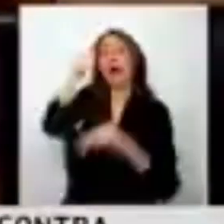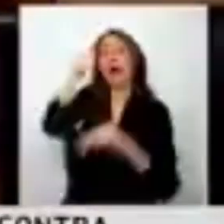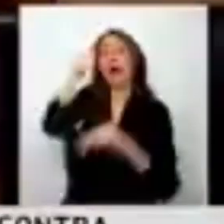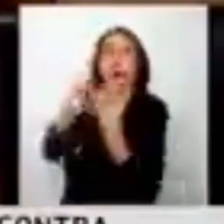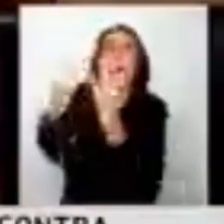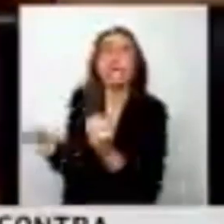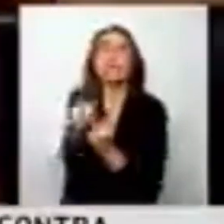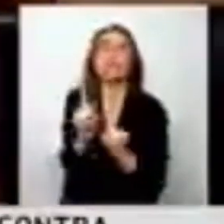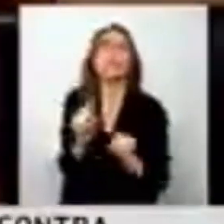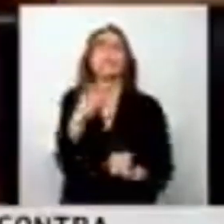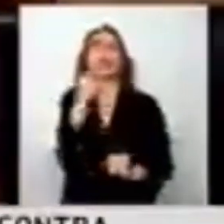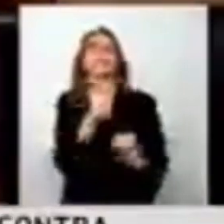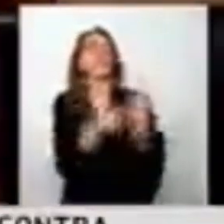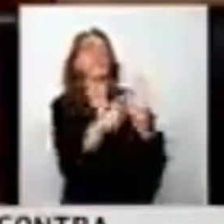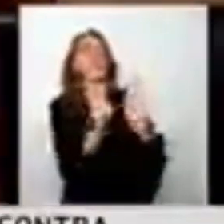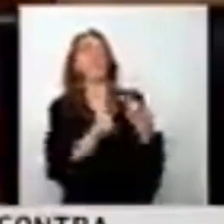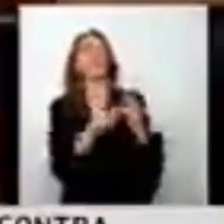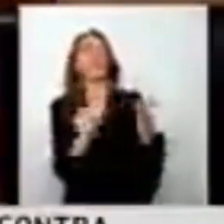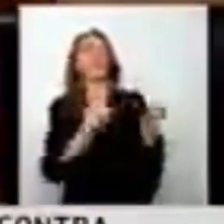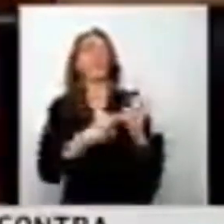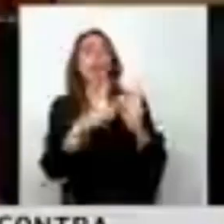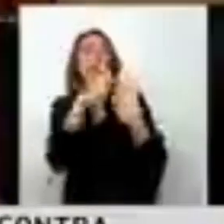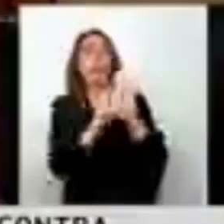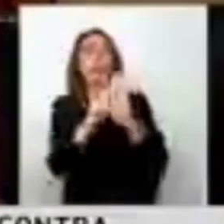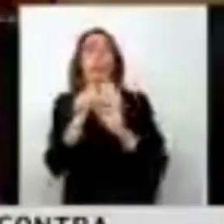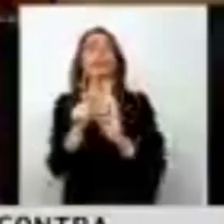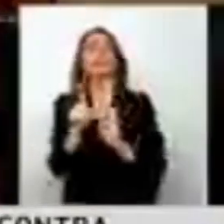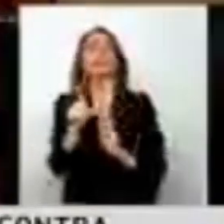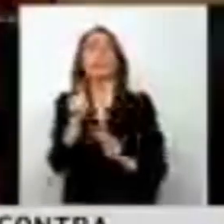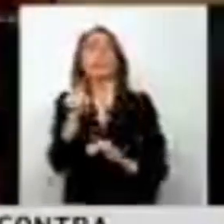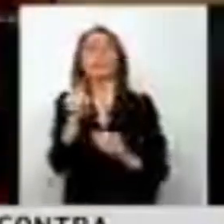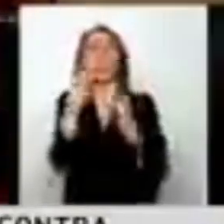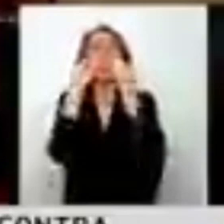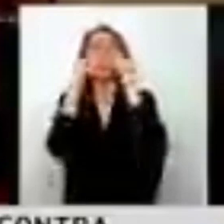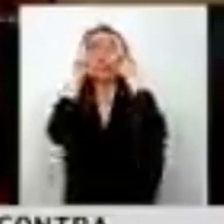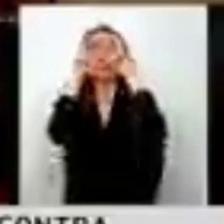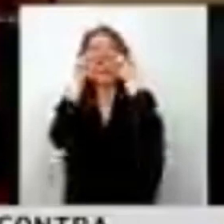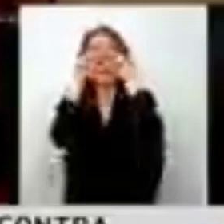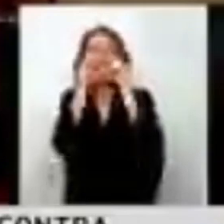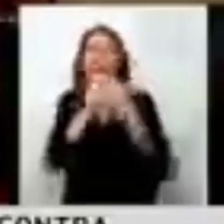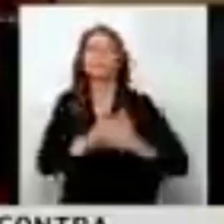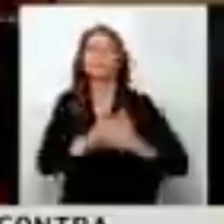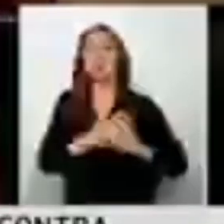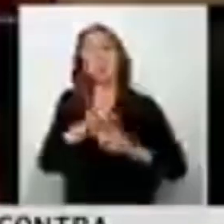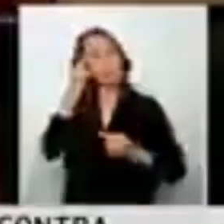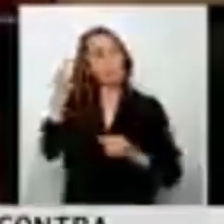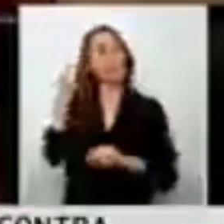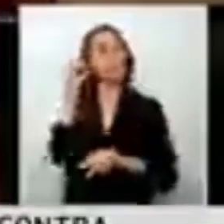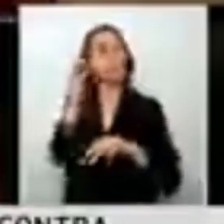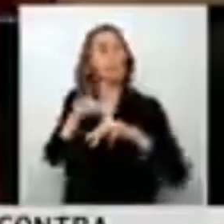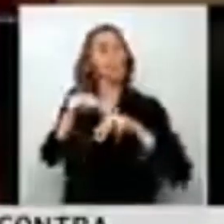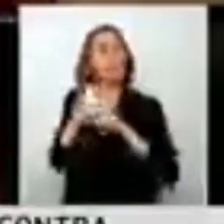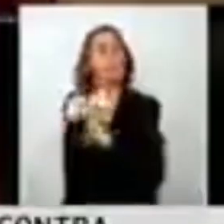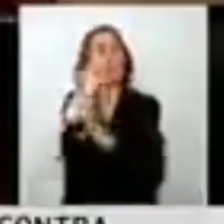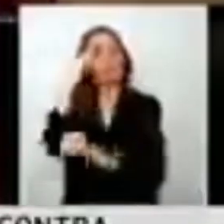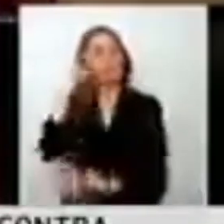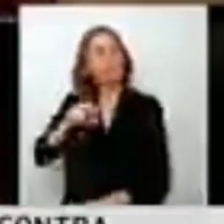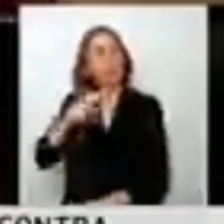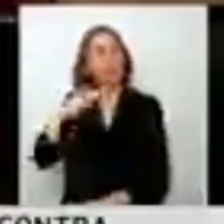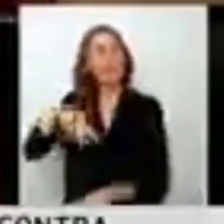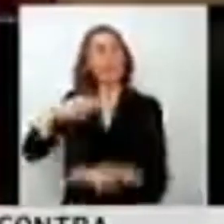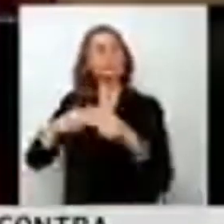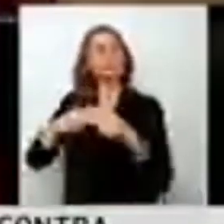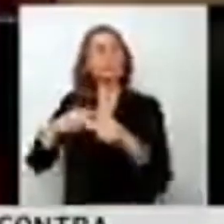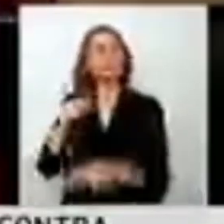el problema. Cierre los ojos, póngase la mano en el corazón, piense en Dayana, la viuda, que no está sentada llorando